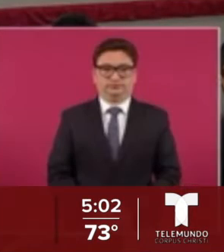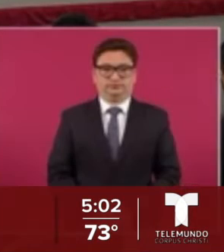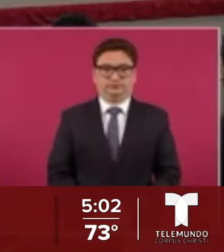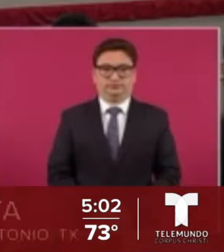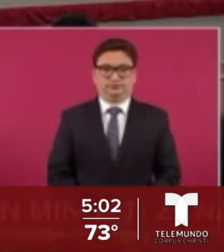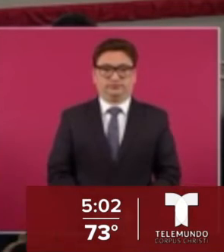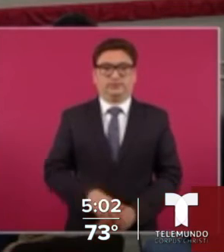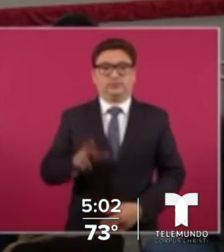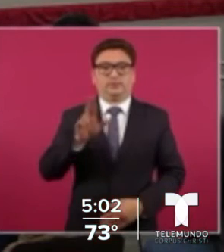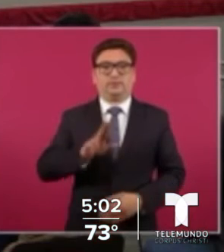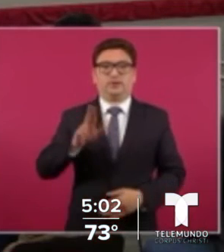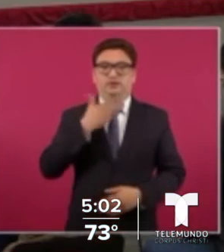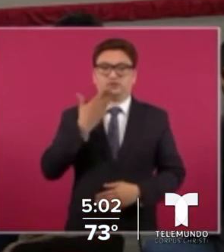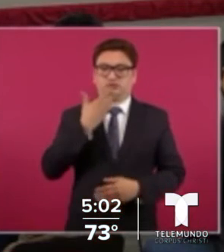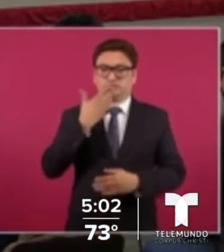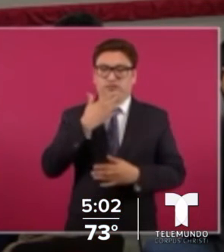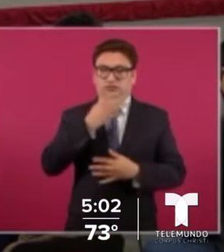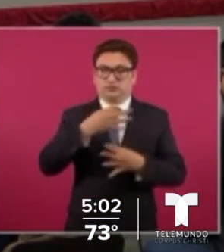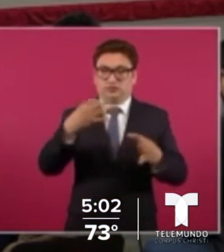quiero expresar